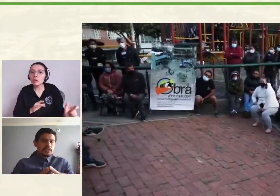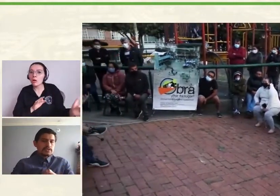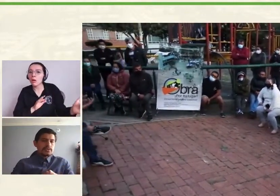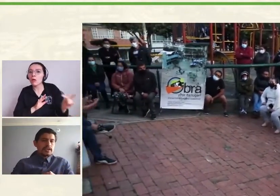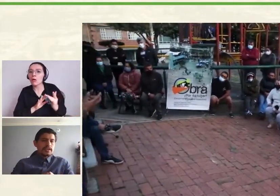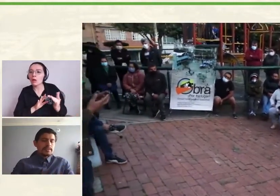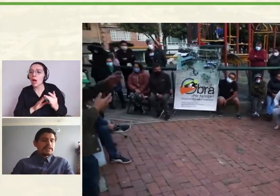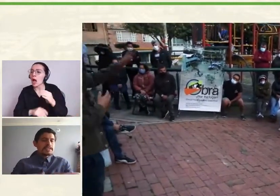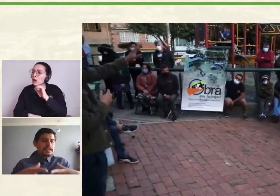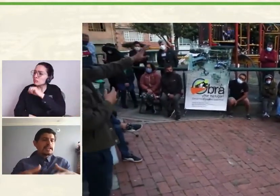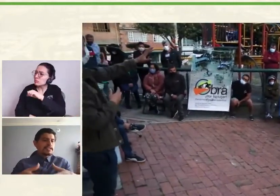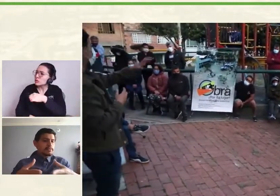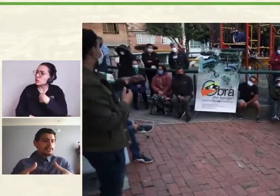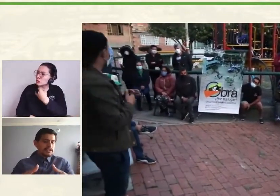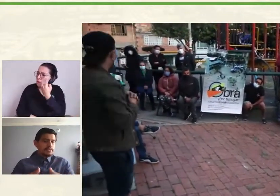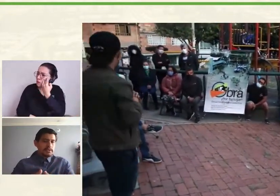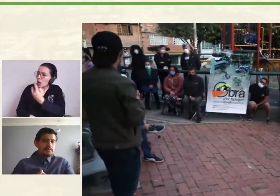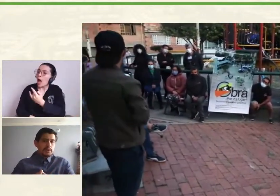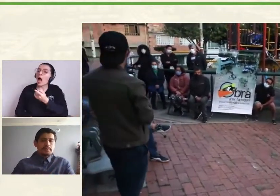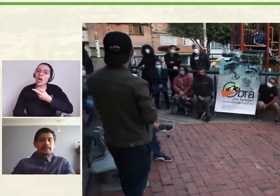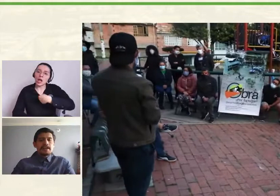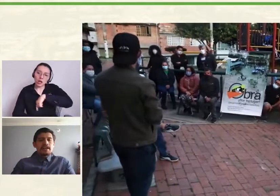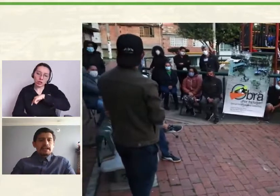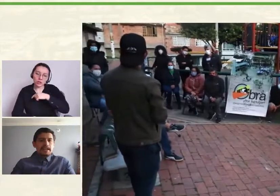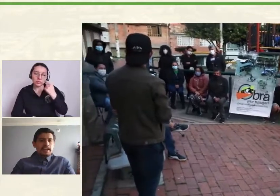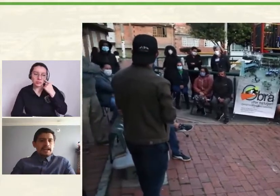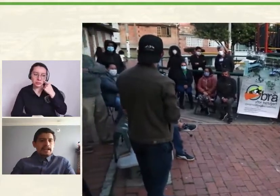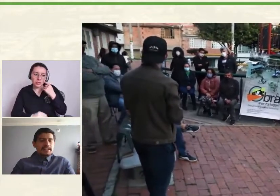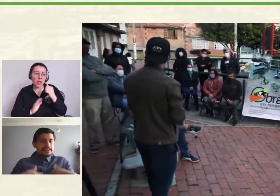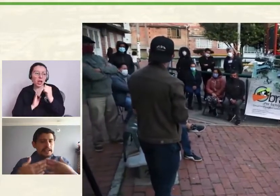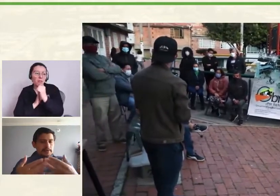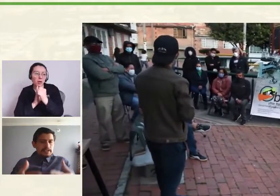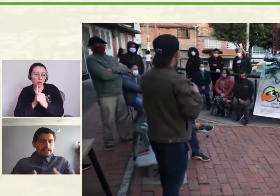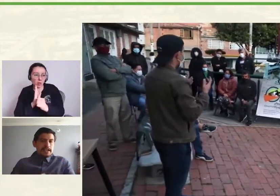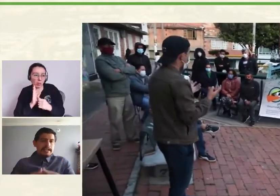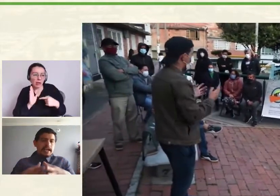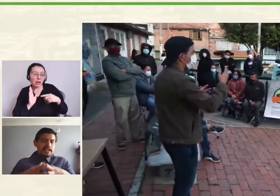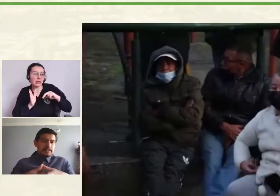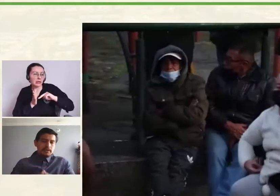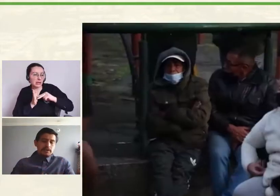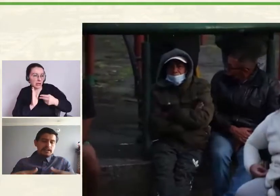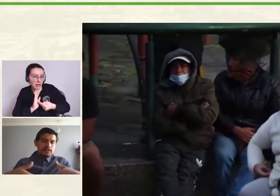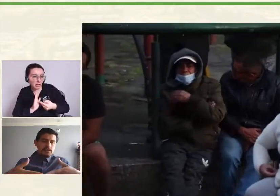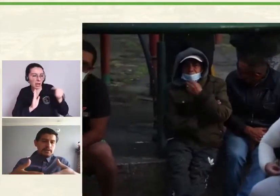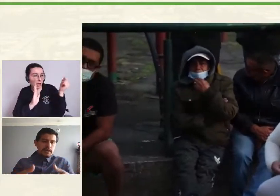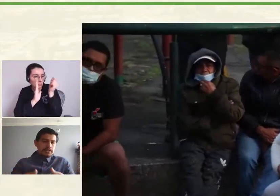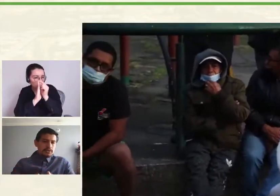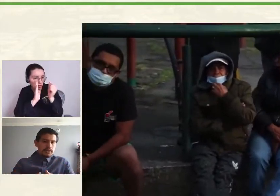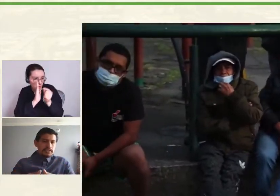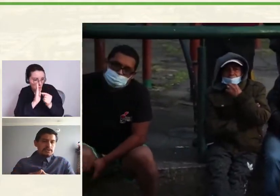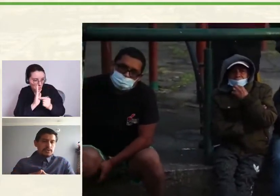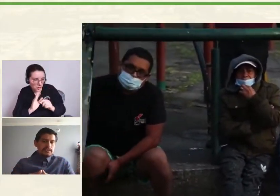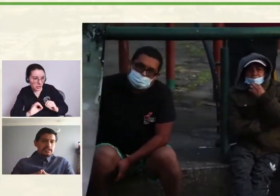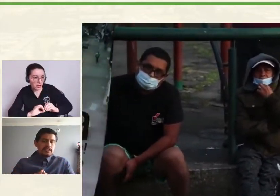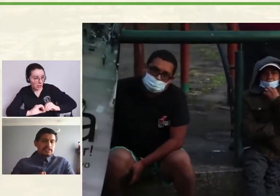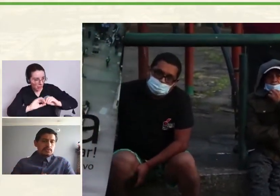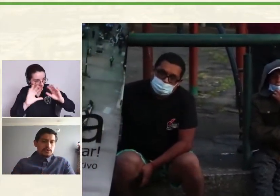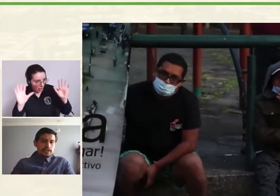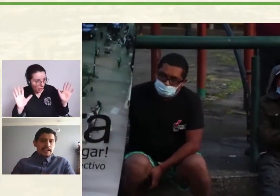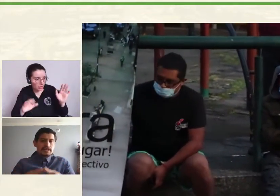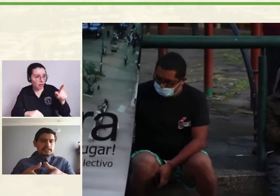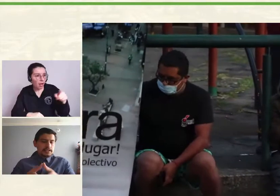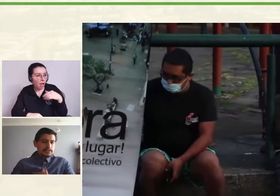todo un proceso de presentarles el proyecto de nuevo, que hayan, digamos, las claridades, se puedan resolver las dudas que surgen desde